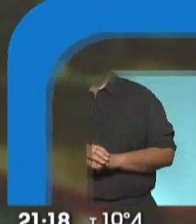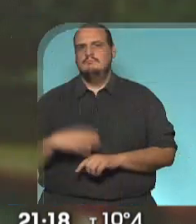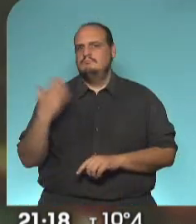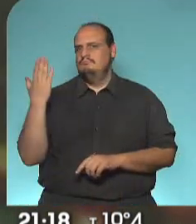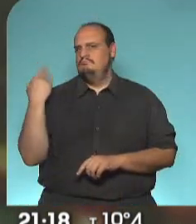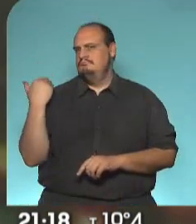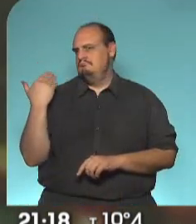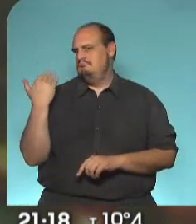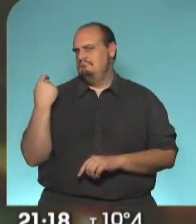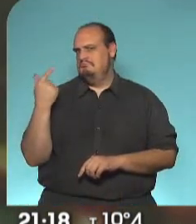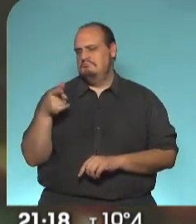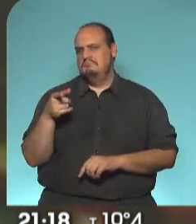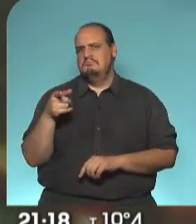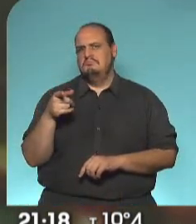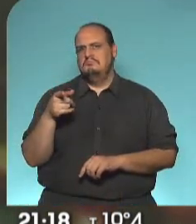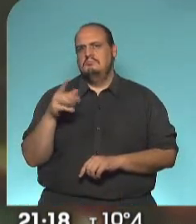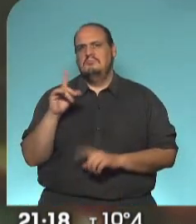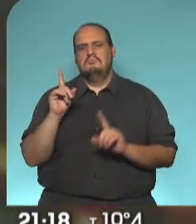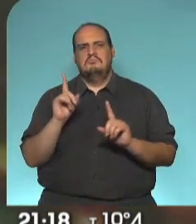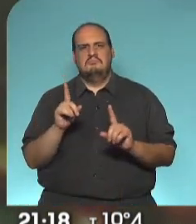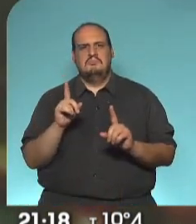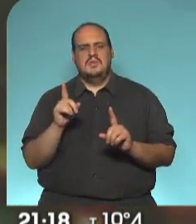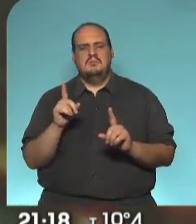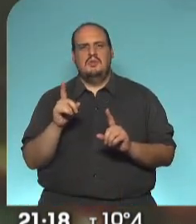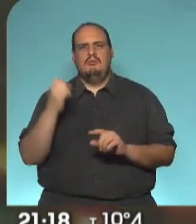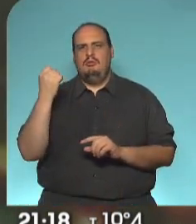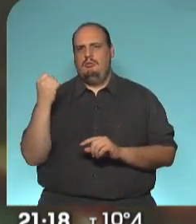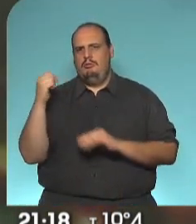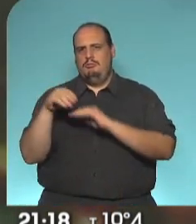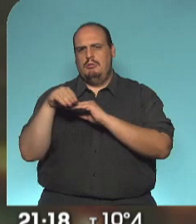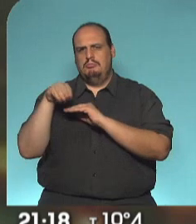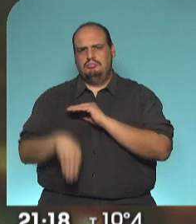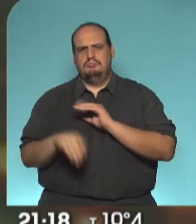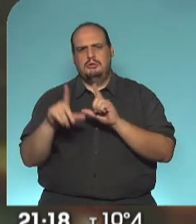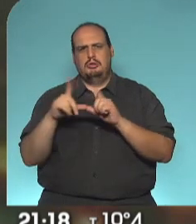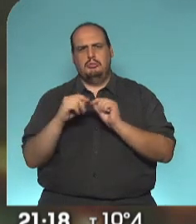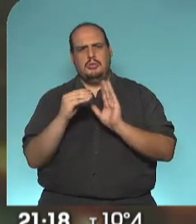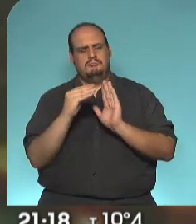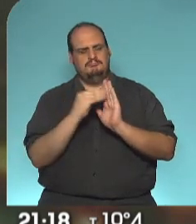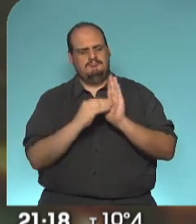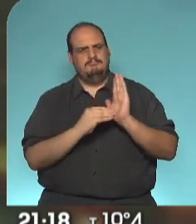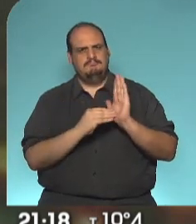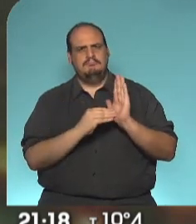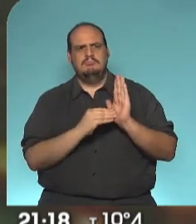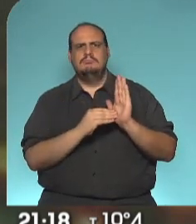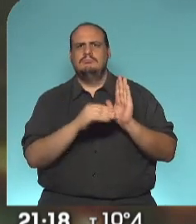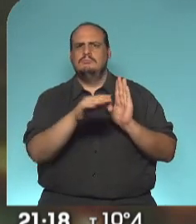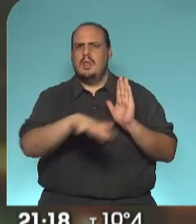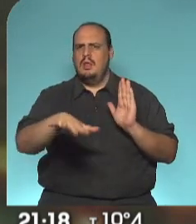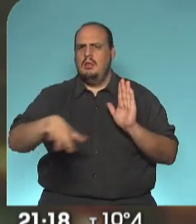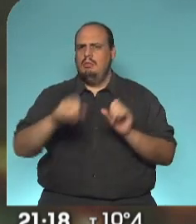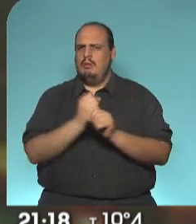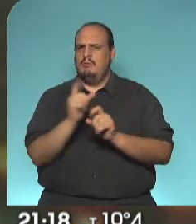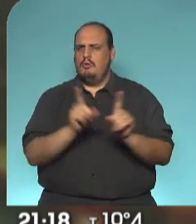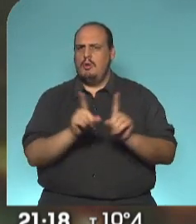hablábamos desde los índices de la caída económica del país puntualmente en algunas actividades puntualmente en algunos rubros